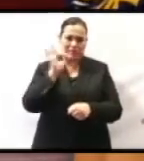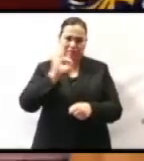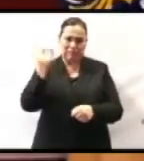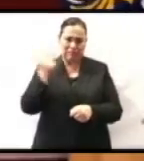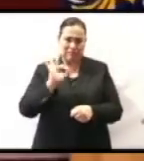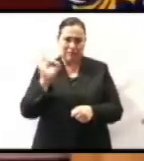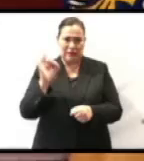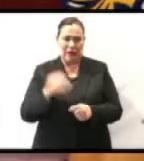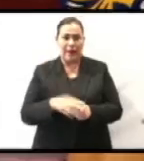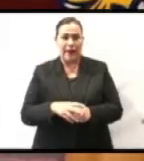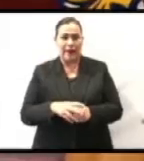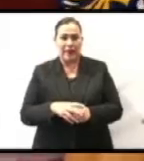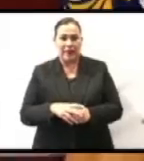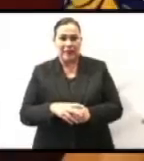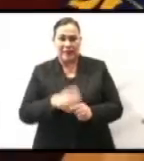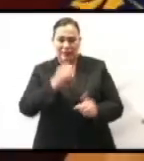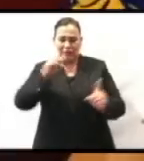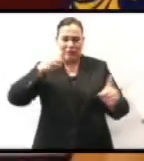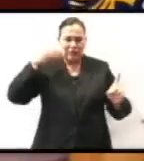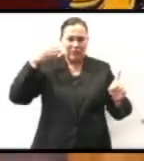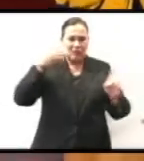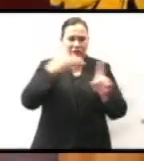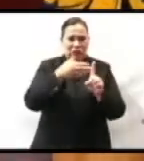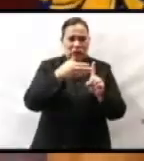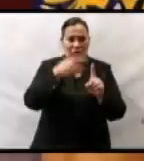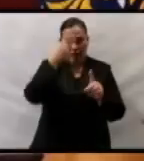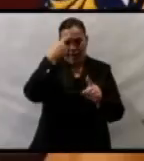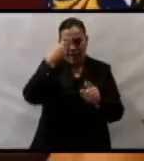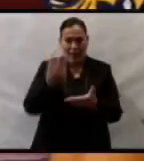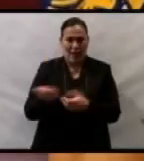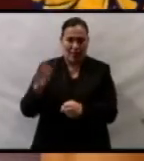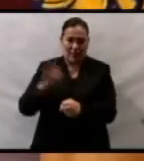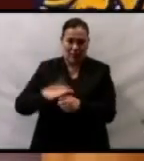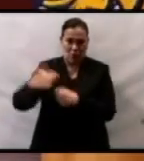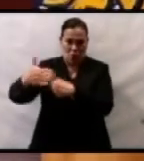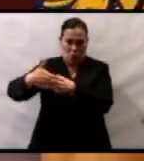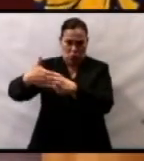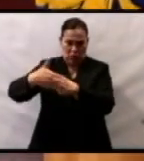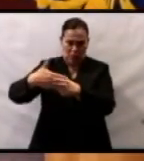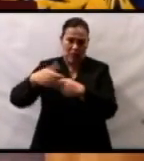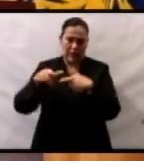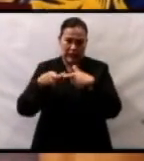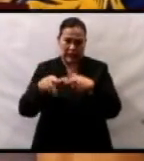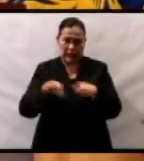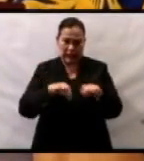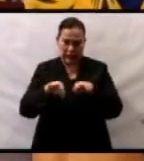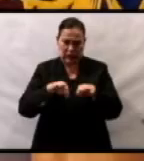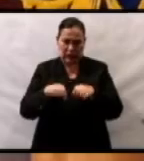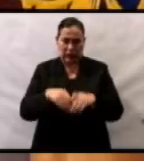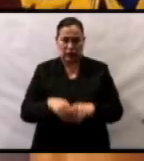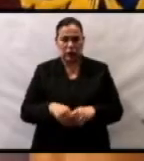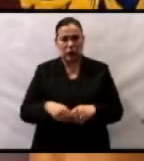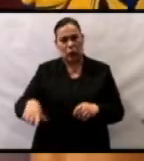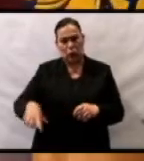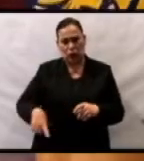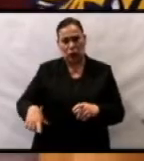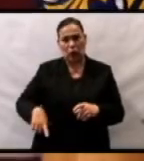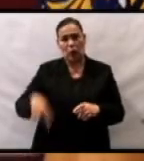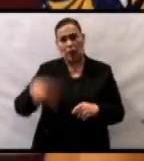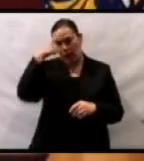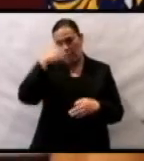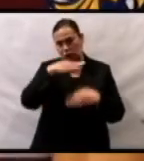El reto que viene para la administración entrante, para quienes sigan en cargos públicos, para quien siga en la